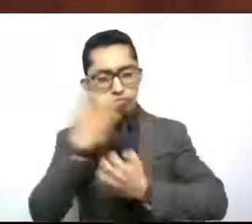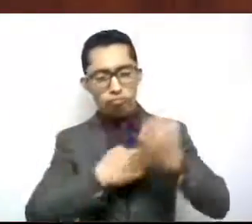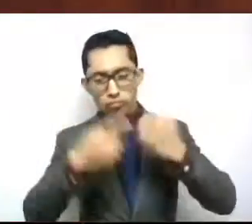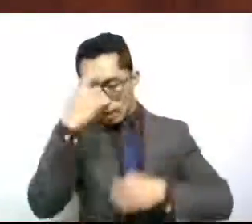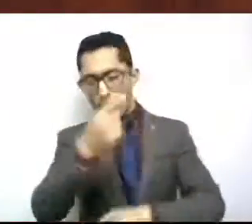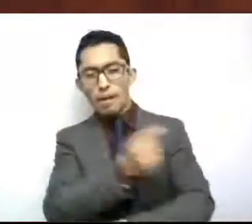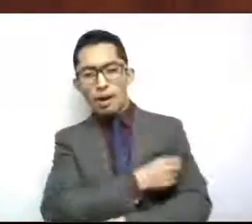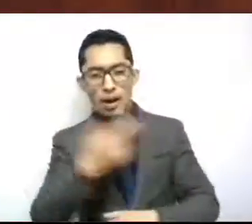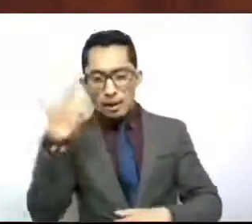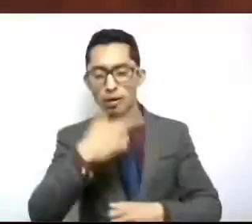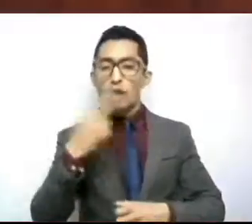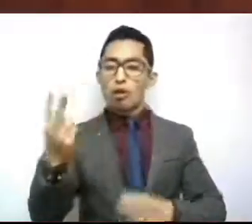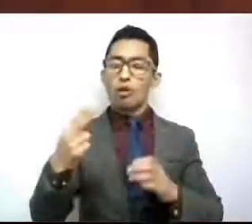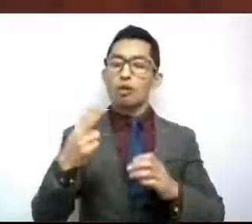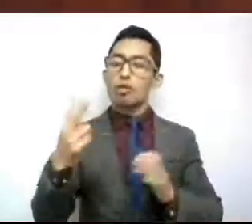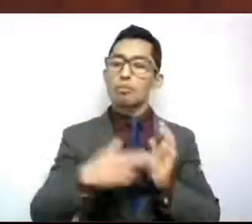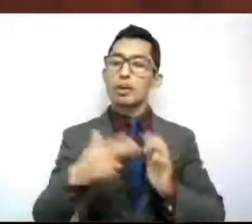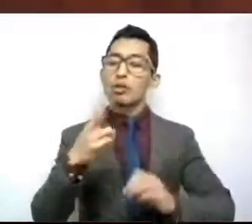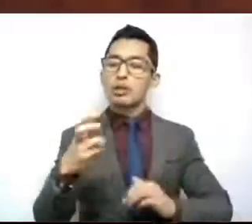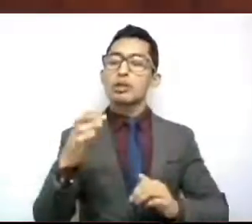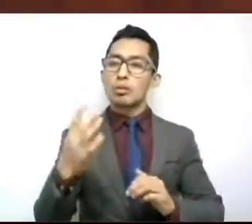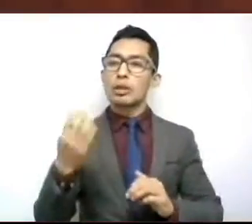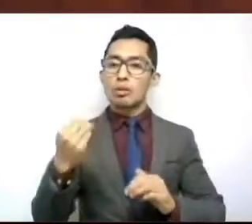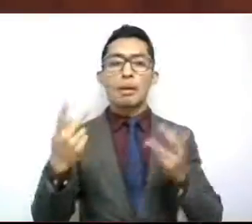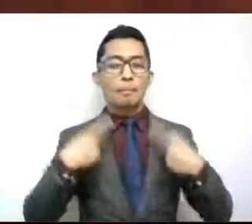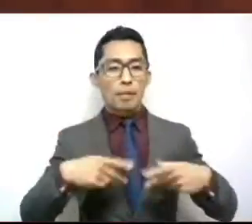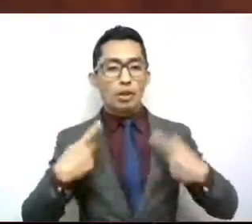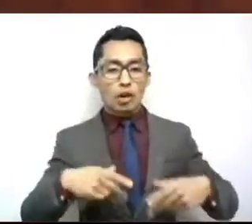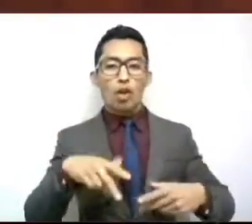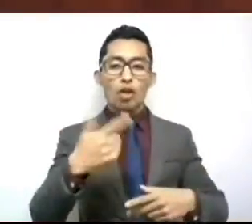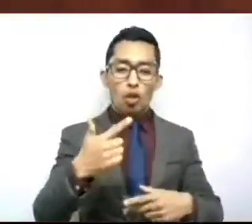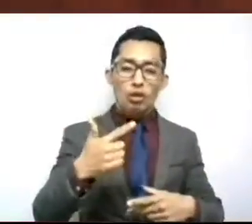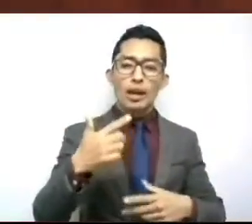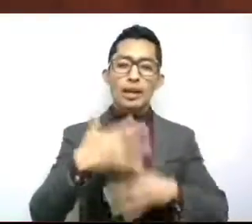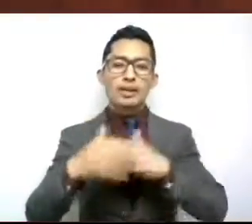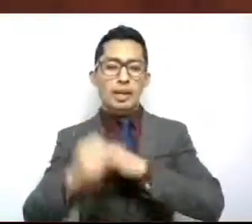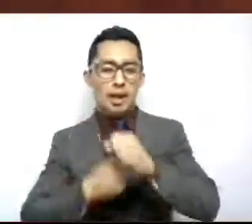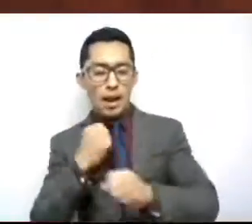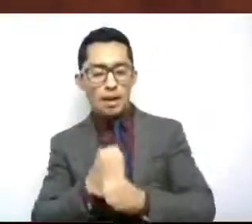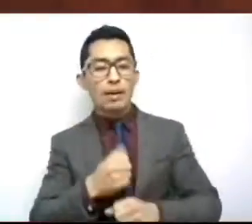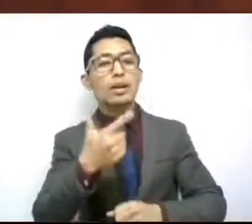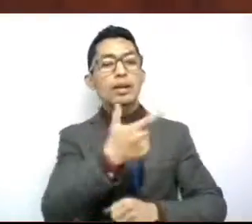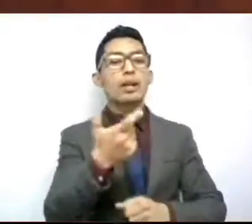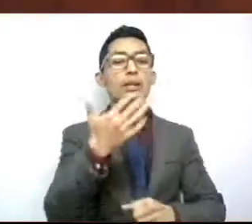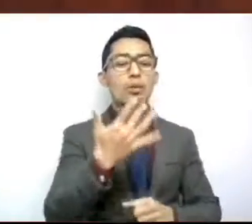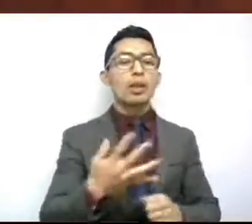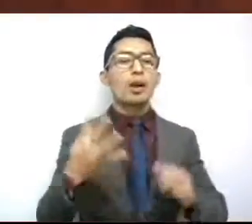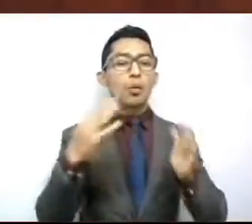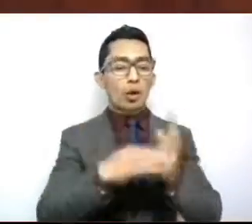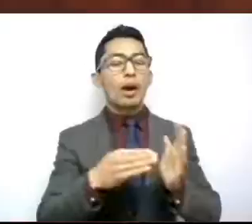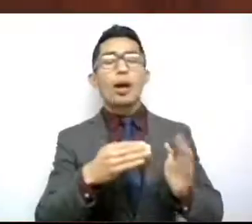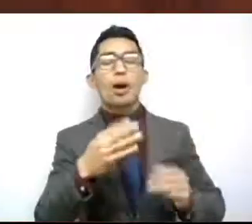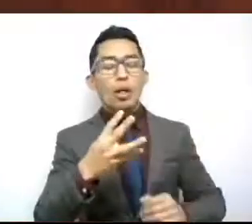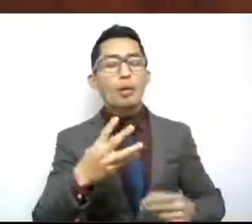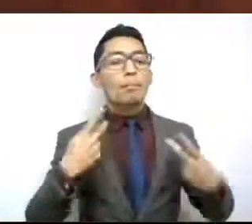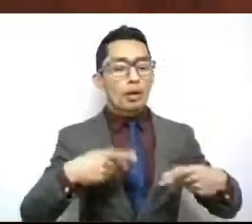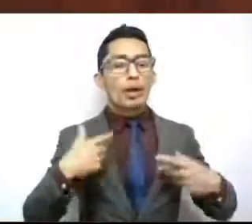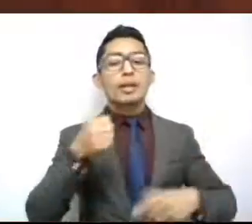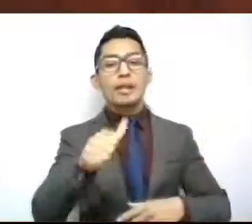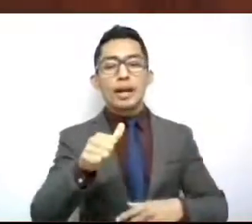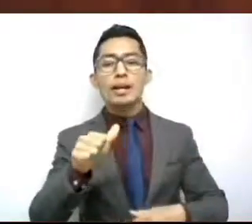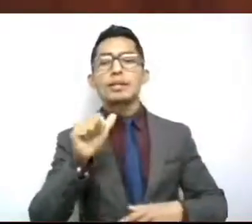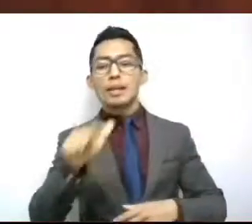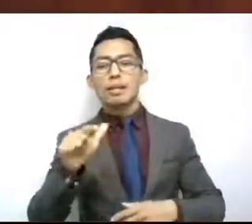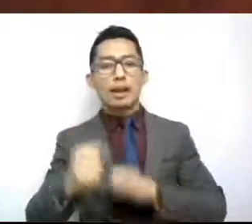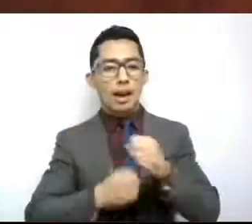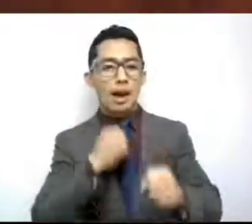en 2.259 personas de 12 a 15 años y 754 personas de 16 a 17 años